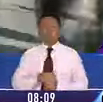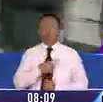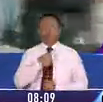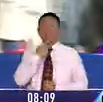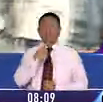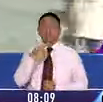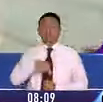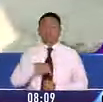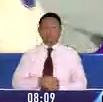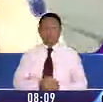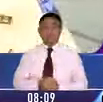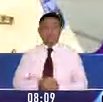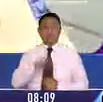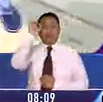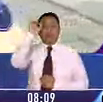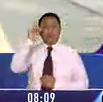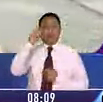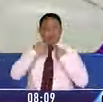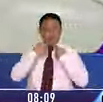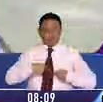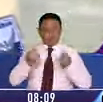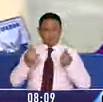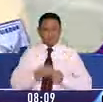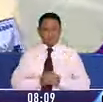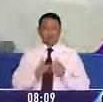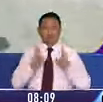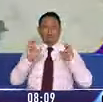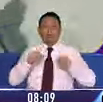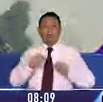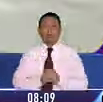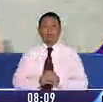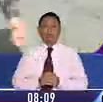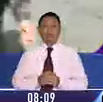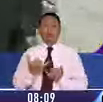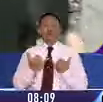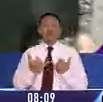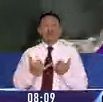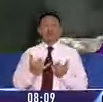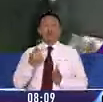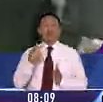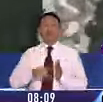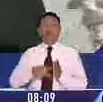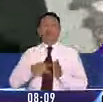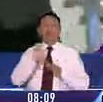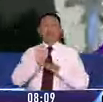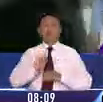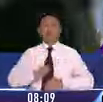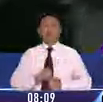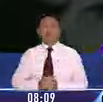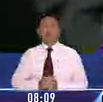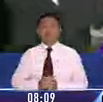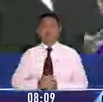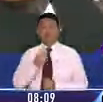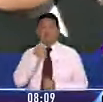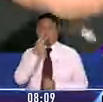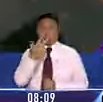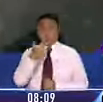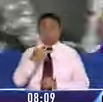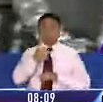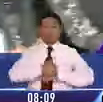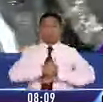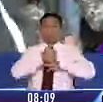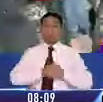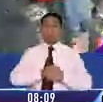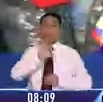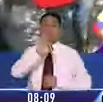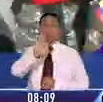sus declaraciones en torno a la situación que vive y atraviesa el país. Ahí vemos al comandante general Fausto Salinas,